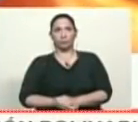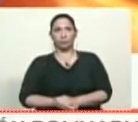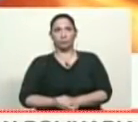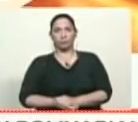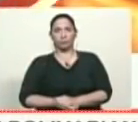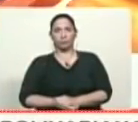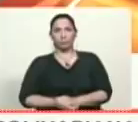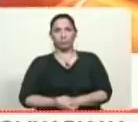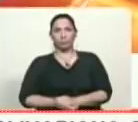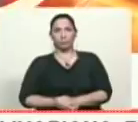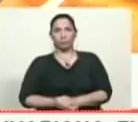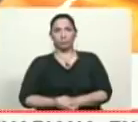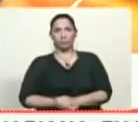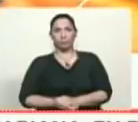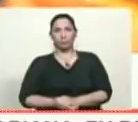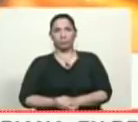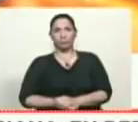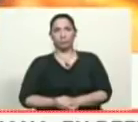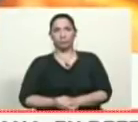entidades.